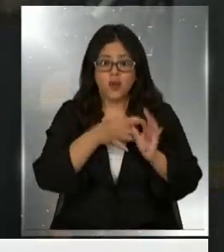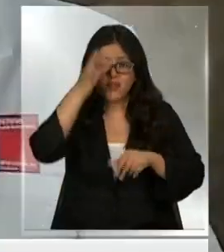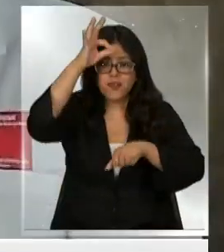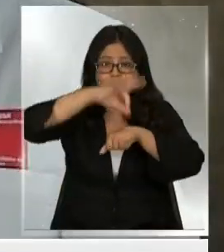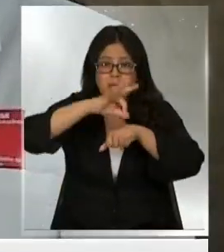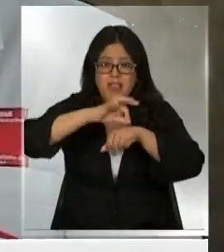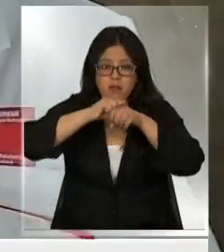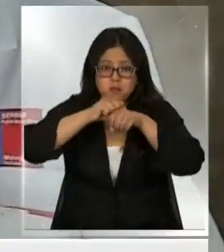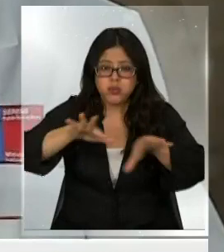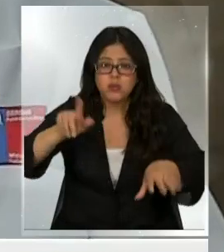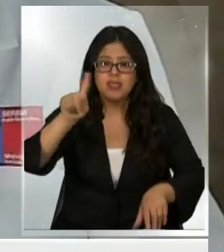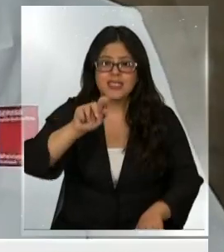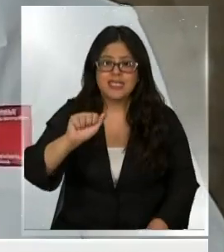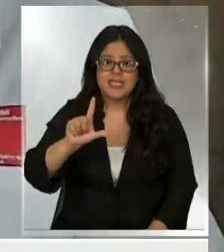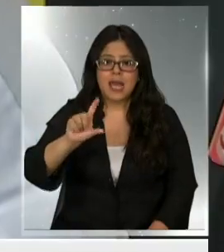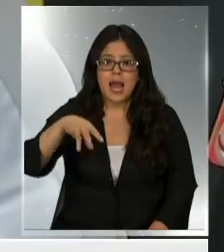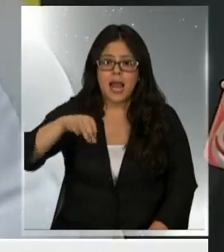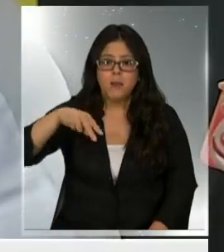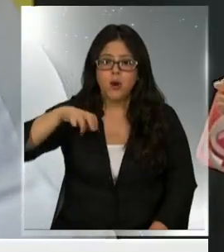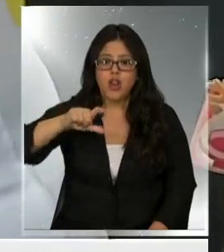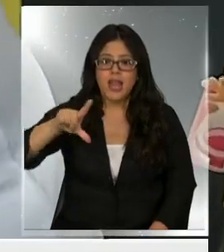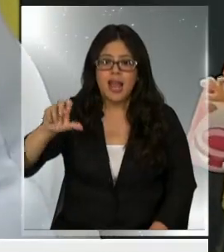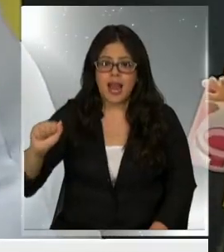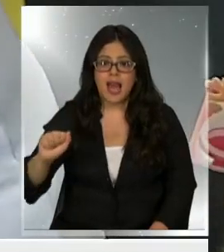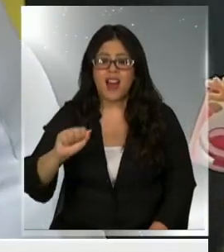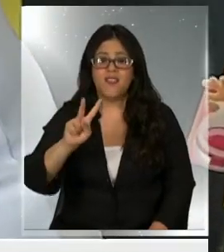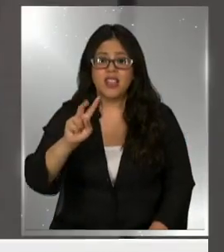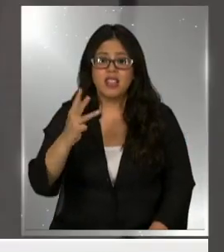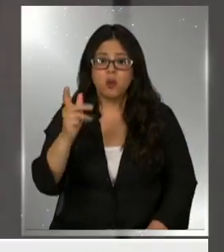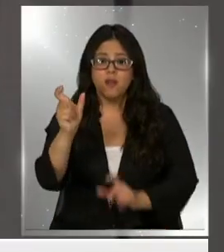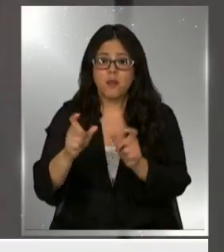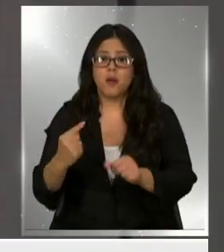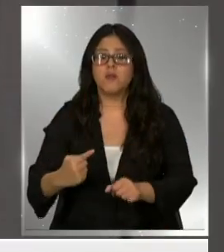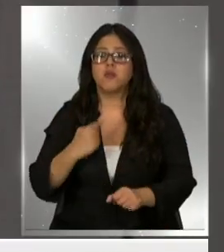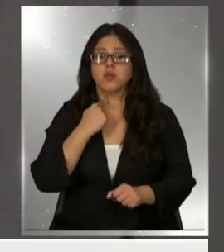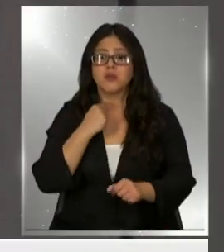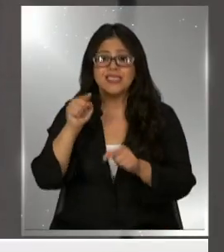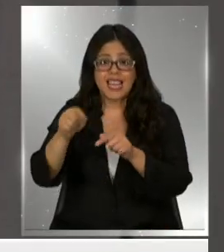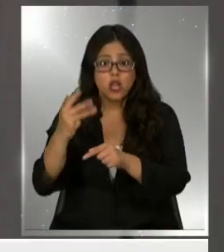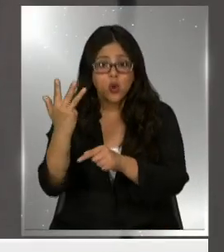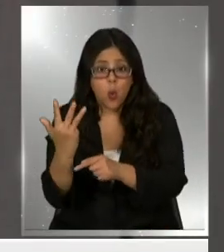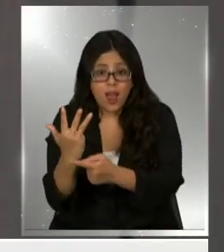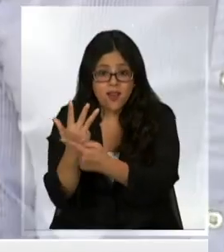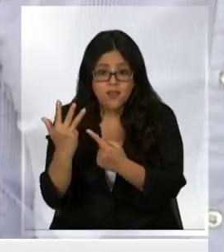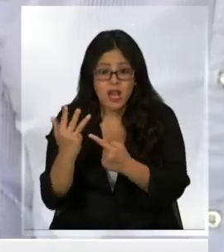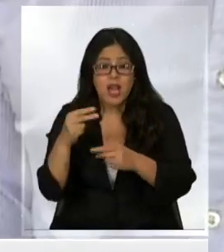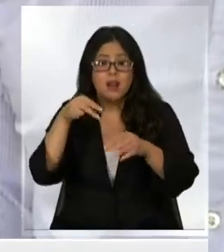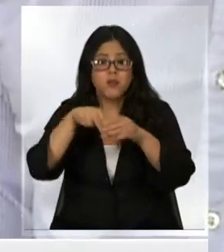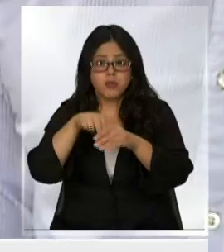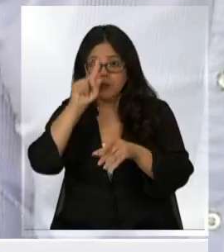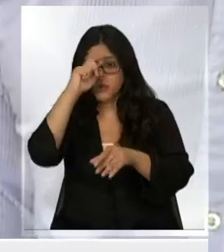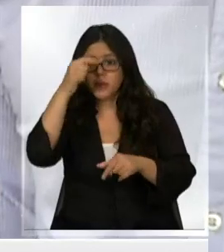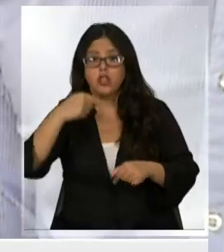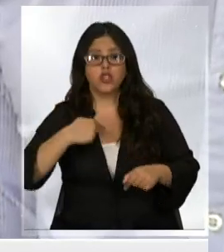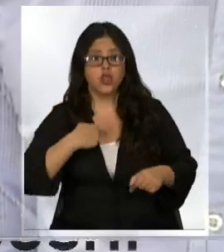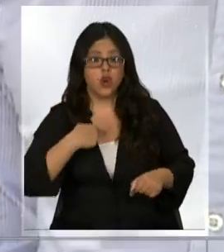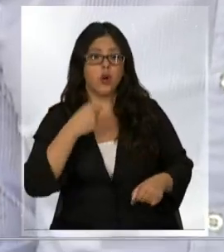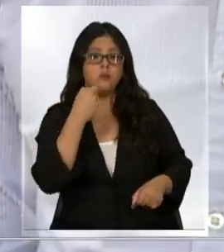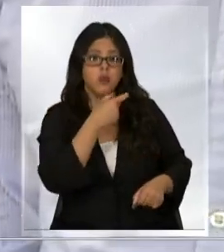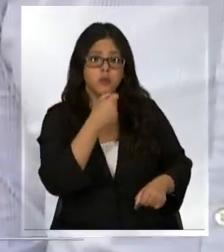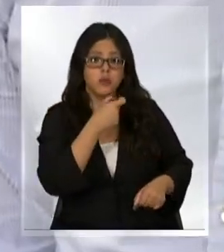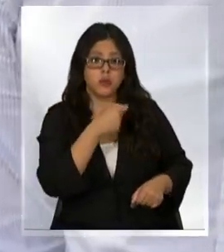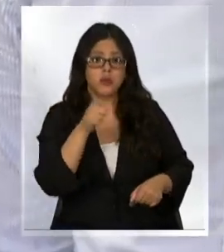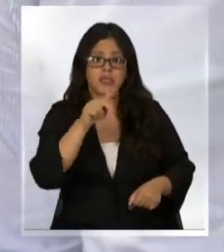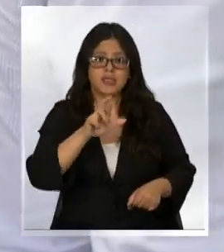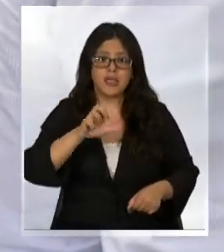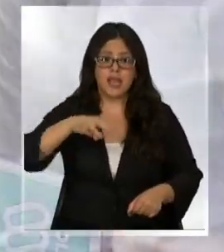que afectó a 29 personas, de las cuales 9 de ellas debieron ser hospitalizadas. Me autodenuncié al Seremi, hice